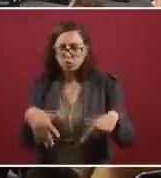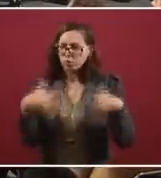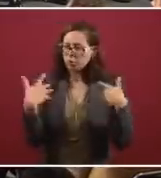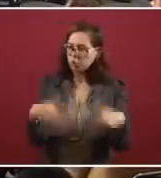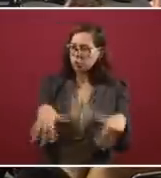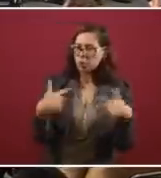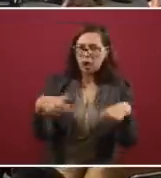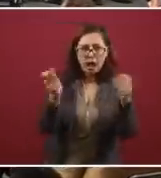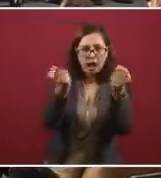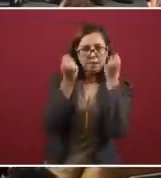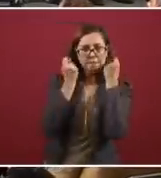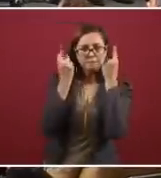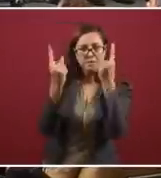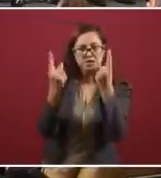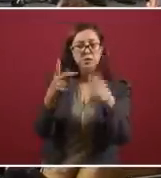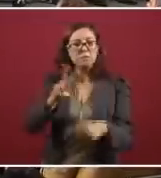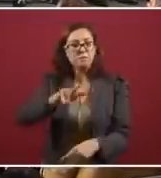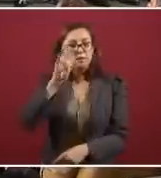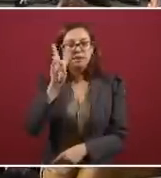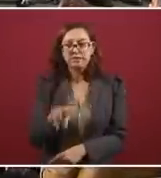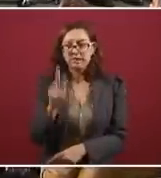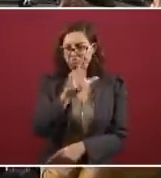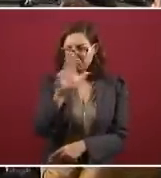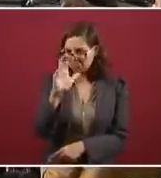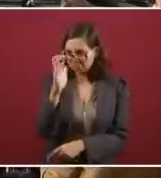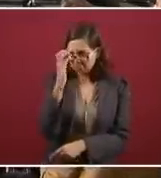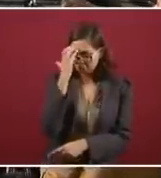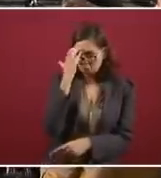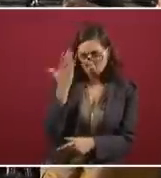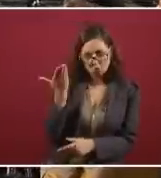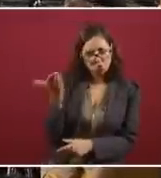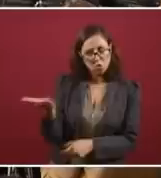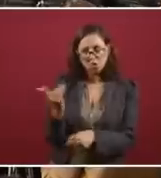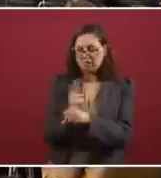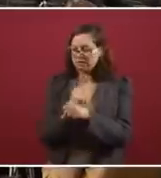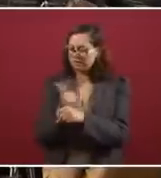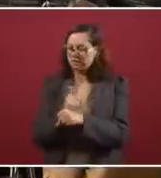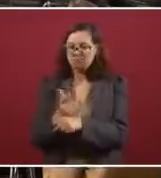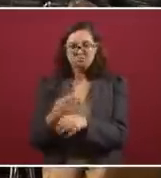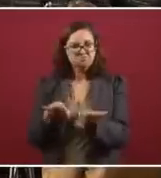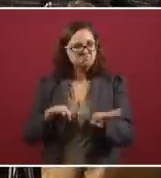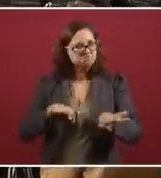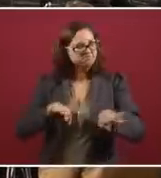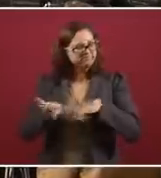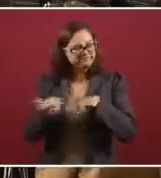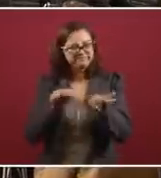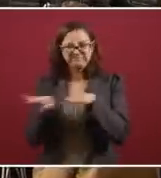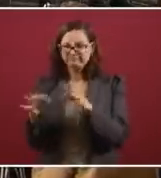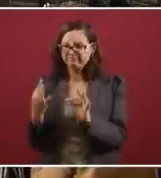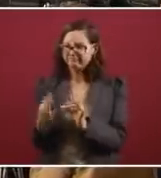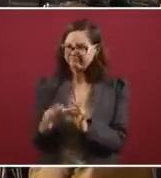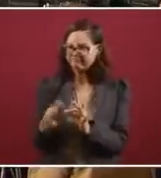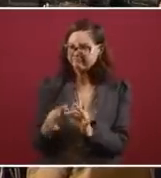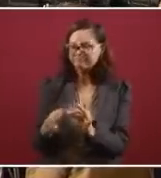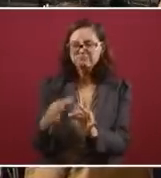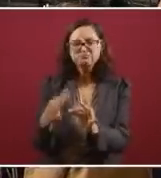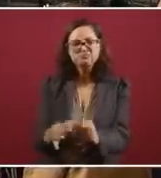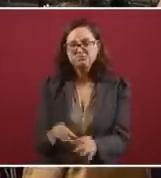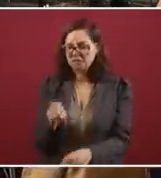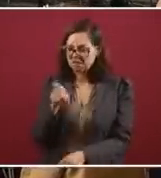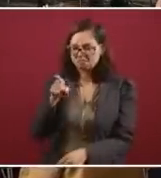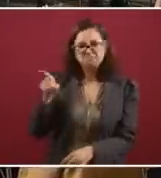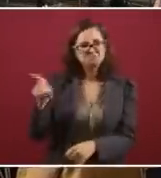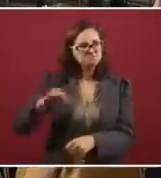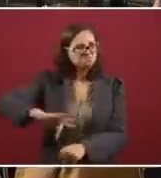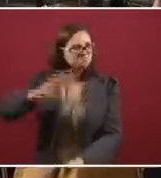Yo hago un reconocimiento público al trabajo del licenciado Bartlett, en el cual, defendiendo los legítimos